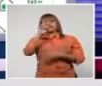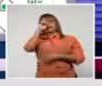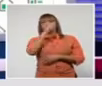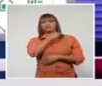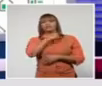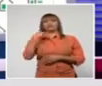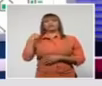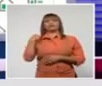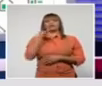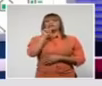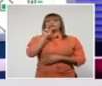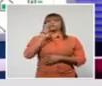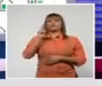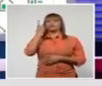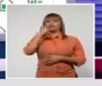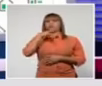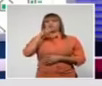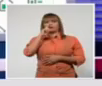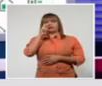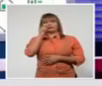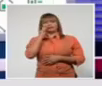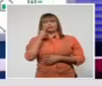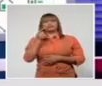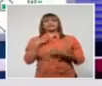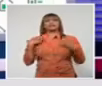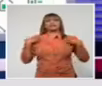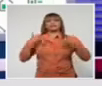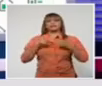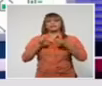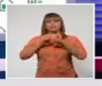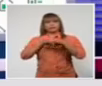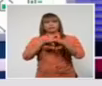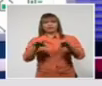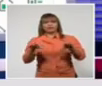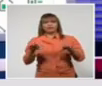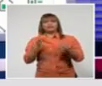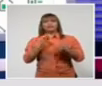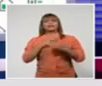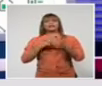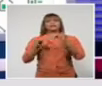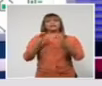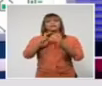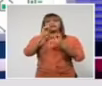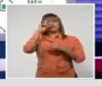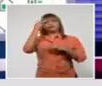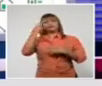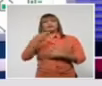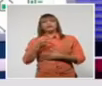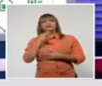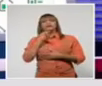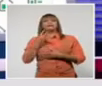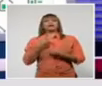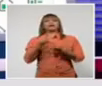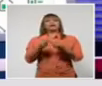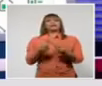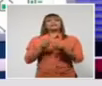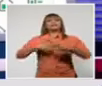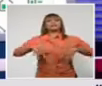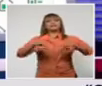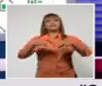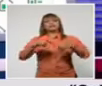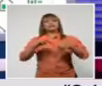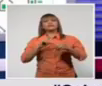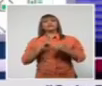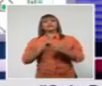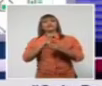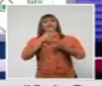Durán García, director de Epidemiología del Ministerio de Salud Pública, para brindarnos una actualización de la situación epidemiológica en nuestro país